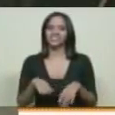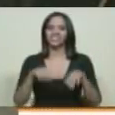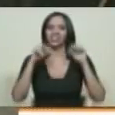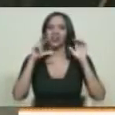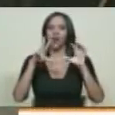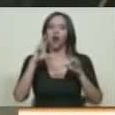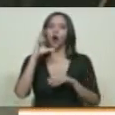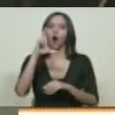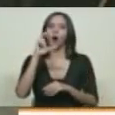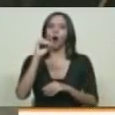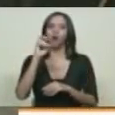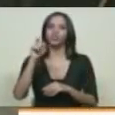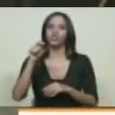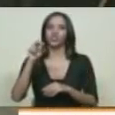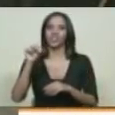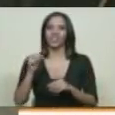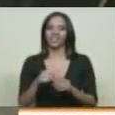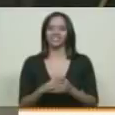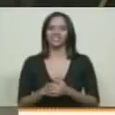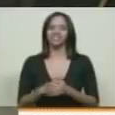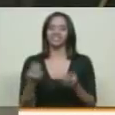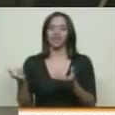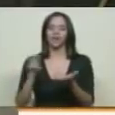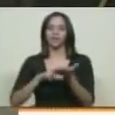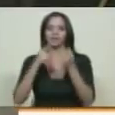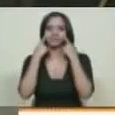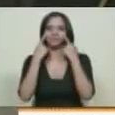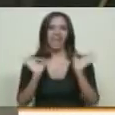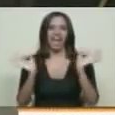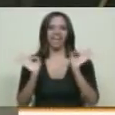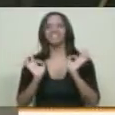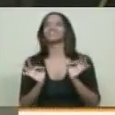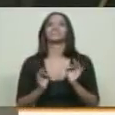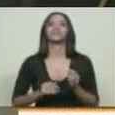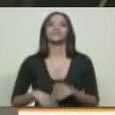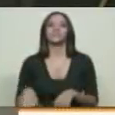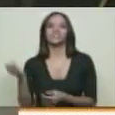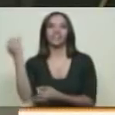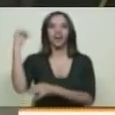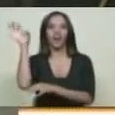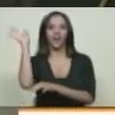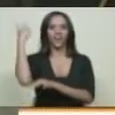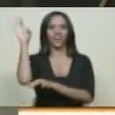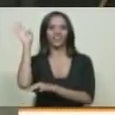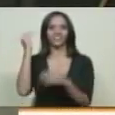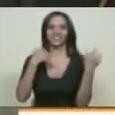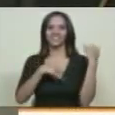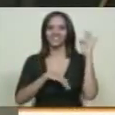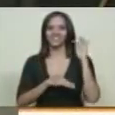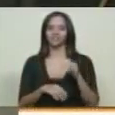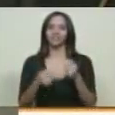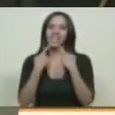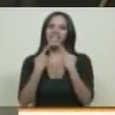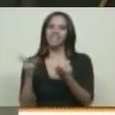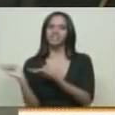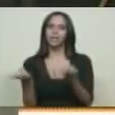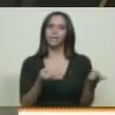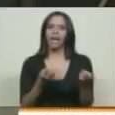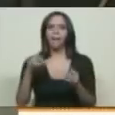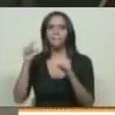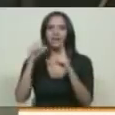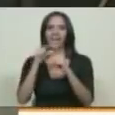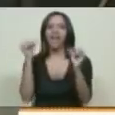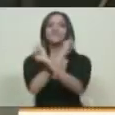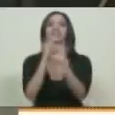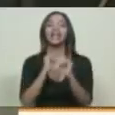Ricardo. Vamos al video y ya regresamos. Maloso. ¿Qué dice Agustín Ochotorena? Palabras finales